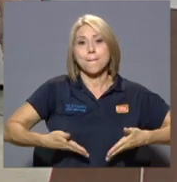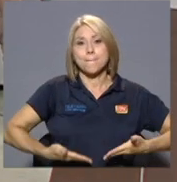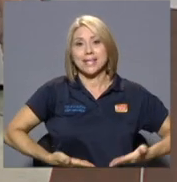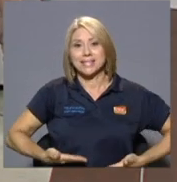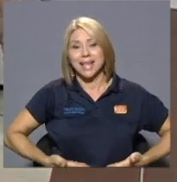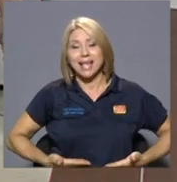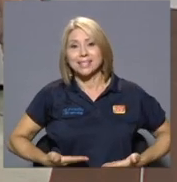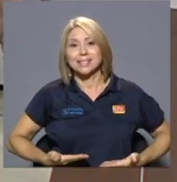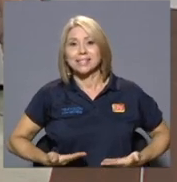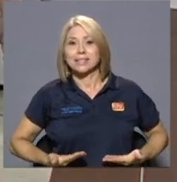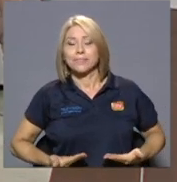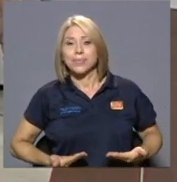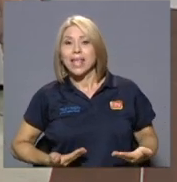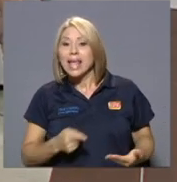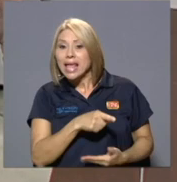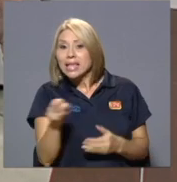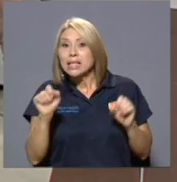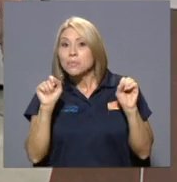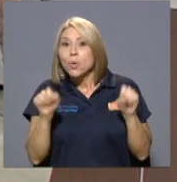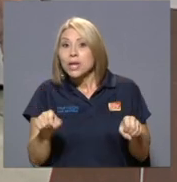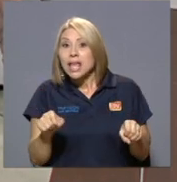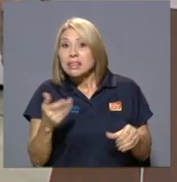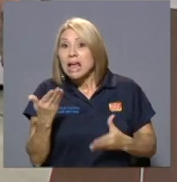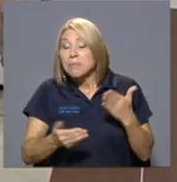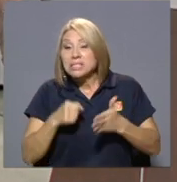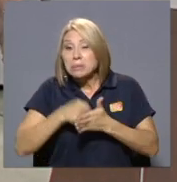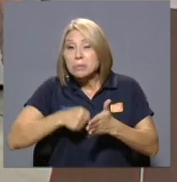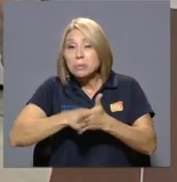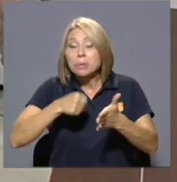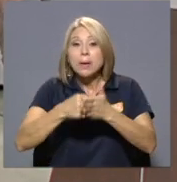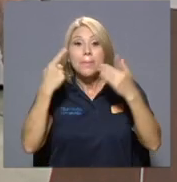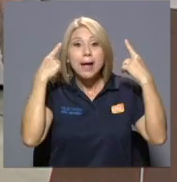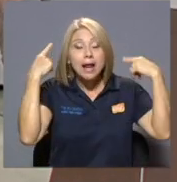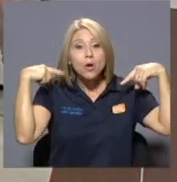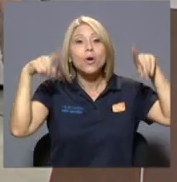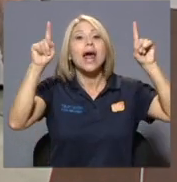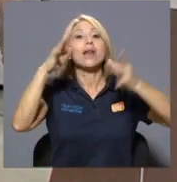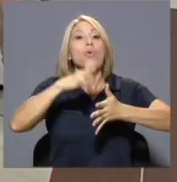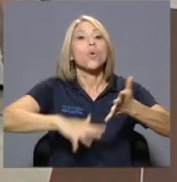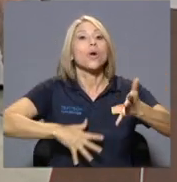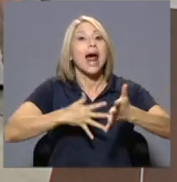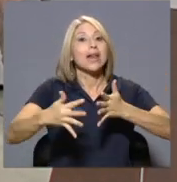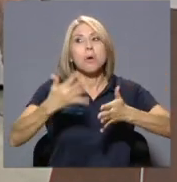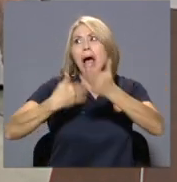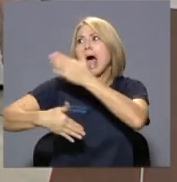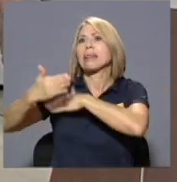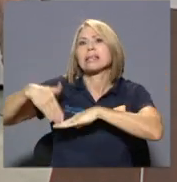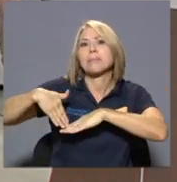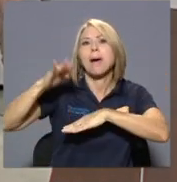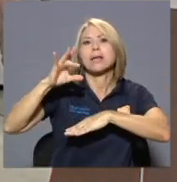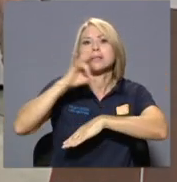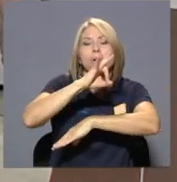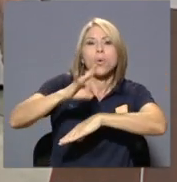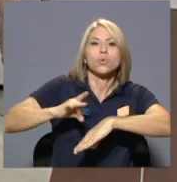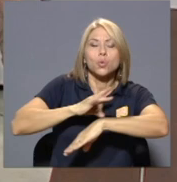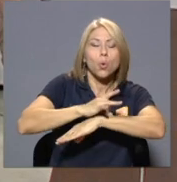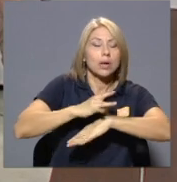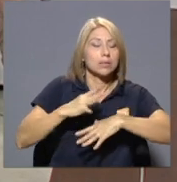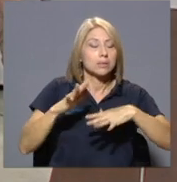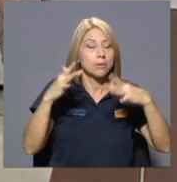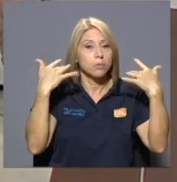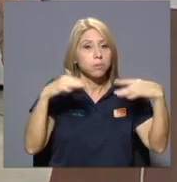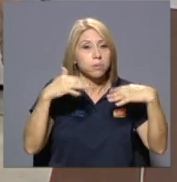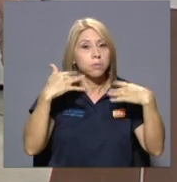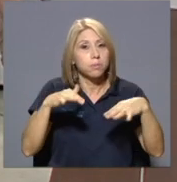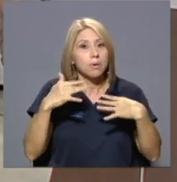lograr su horario, que siempre fue superior hasta las 8 horas, algo increíble que iría contra hasta el propio código de trabajo. Así